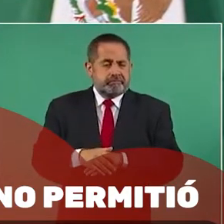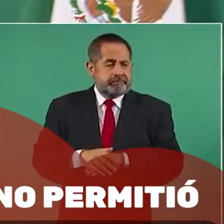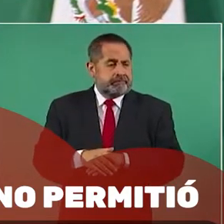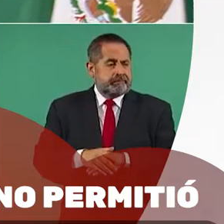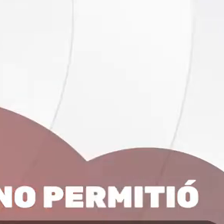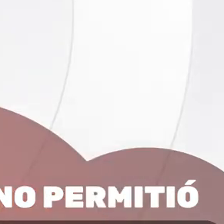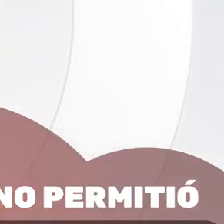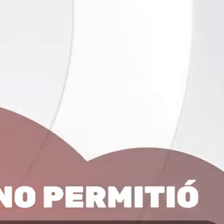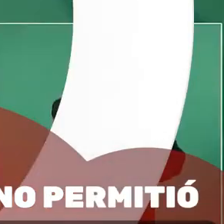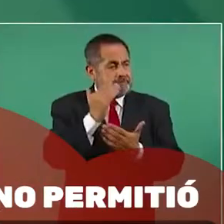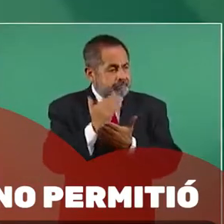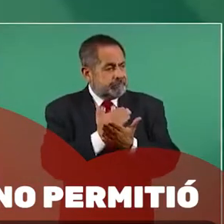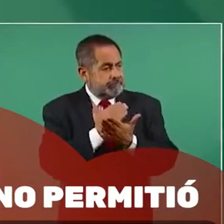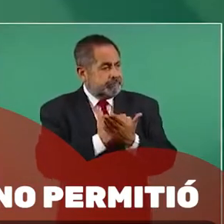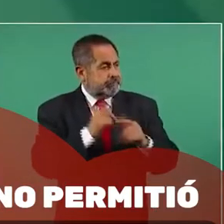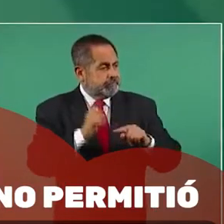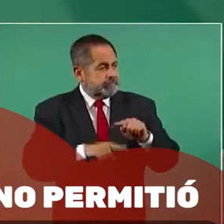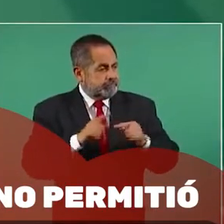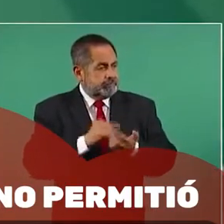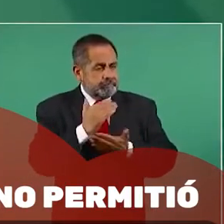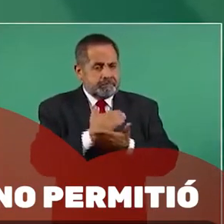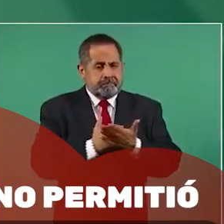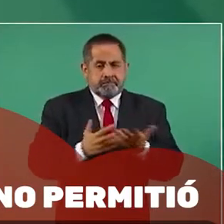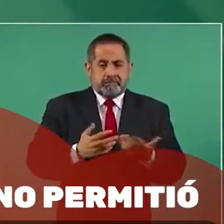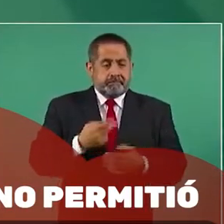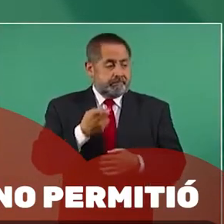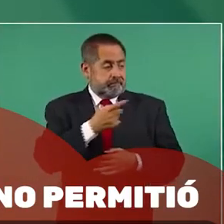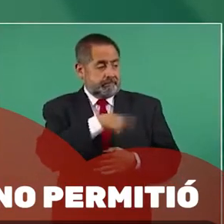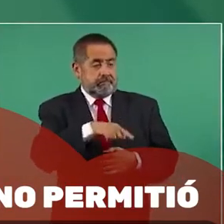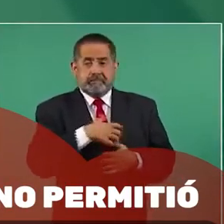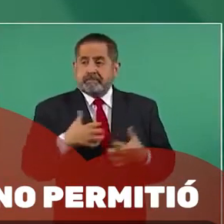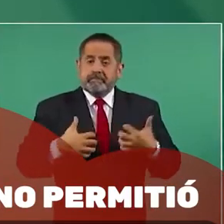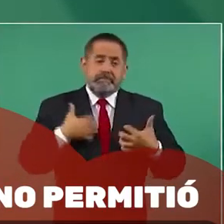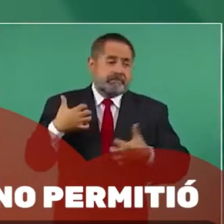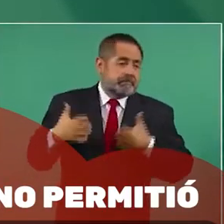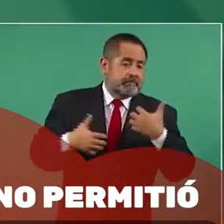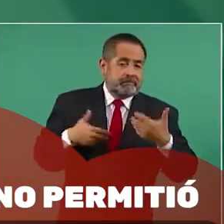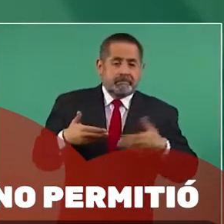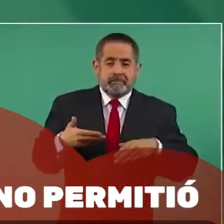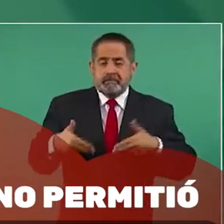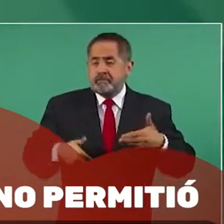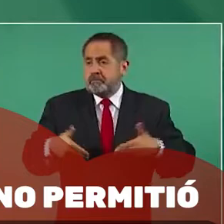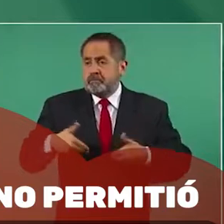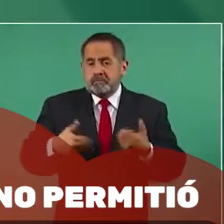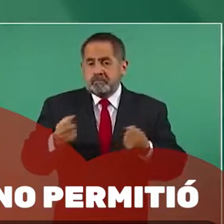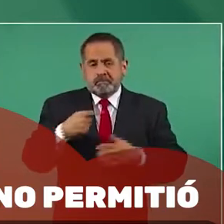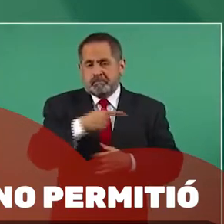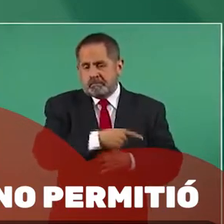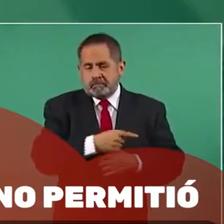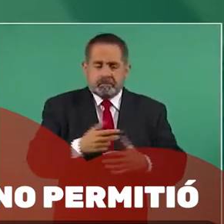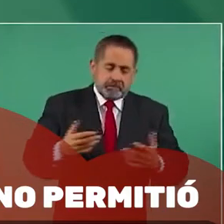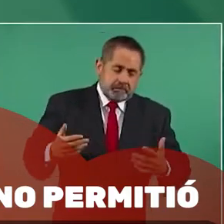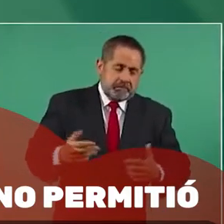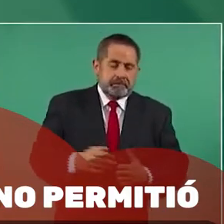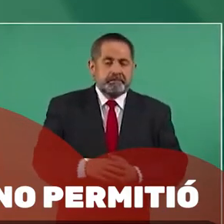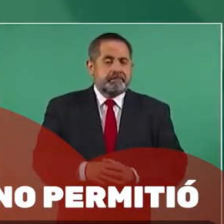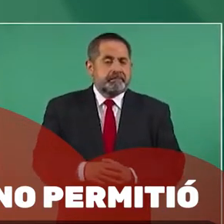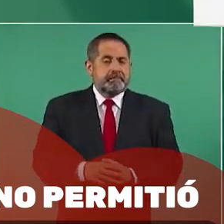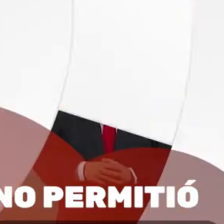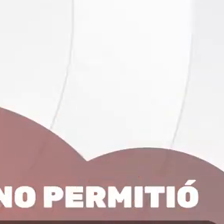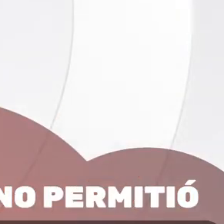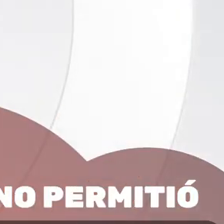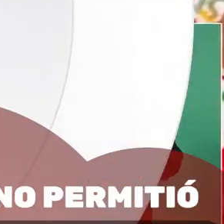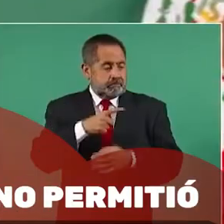cambió al 1 de agosto. En conferencia matutina, el primer mandatario resaltó que fue algo ilógico porque si se hubiera realizado en esas elecciones, se hubiera garantizado